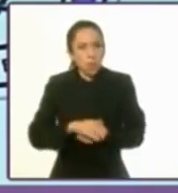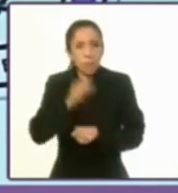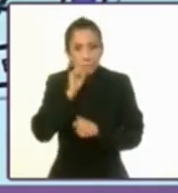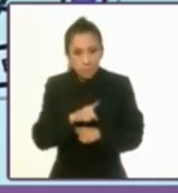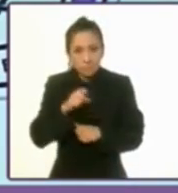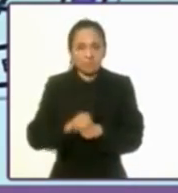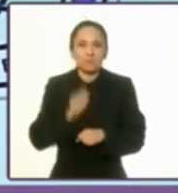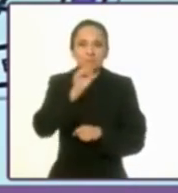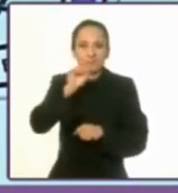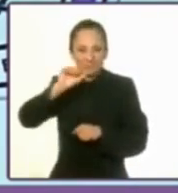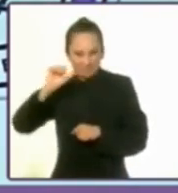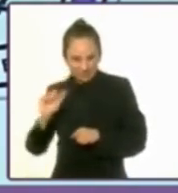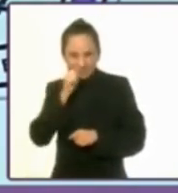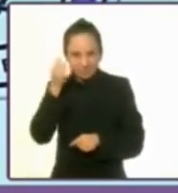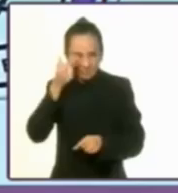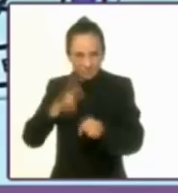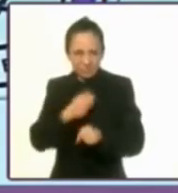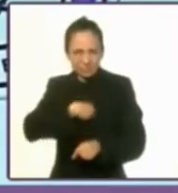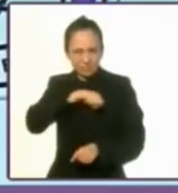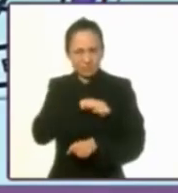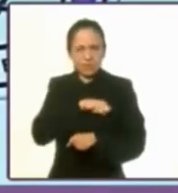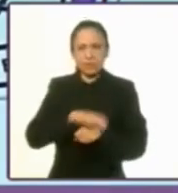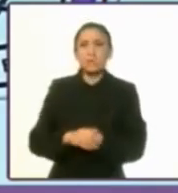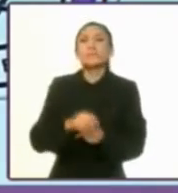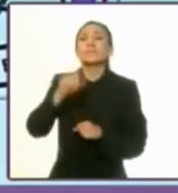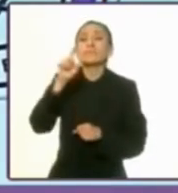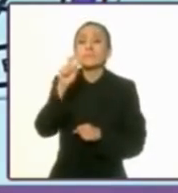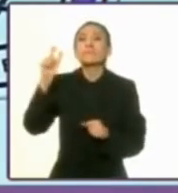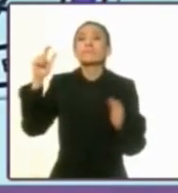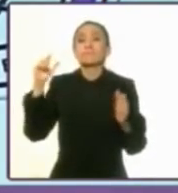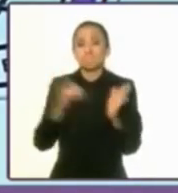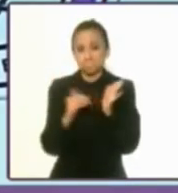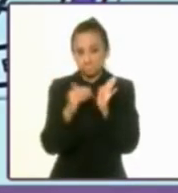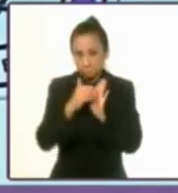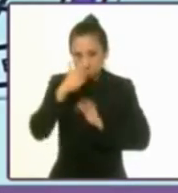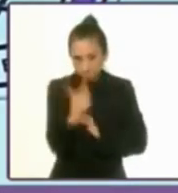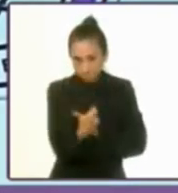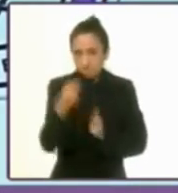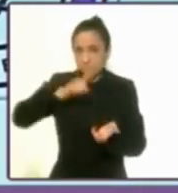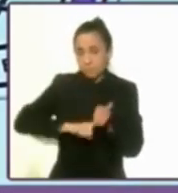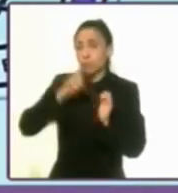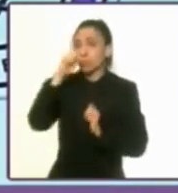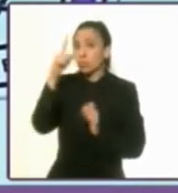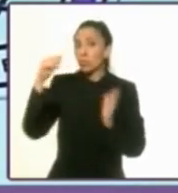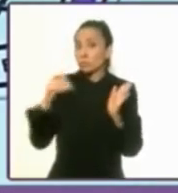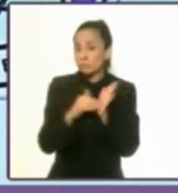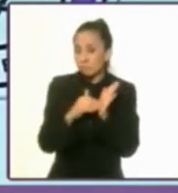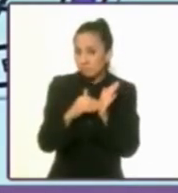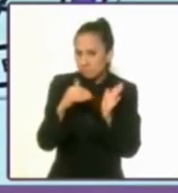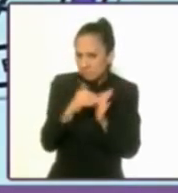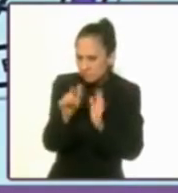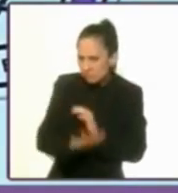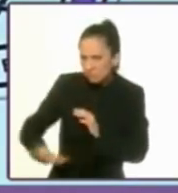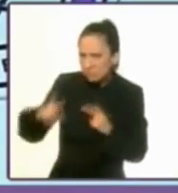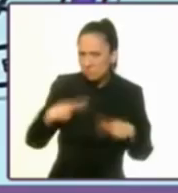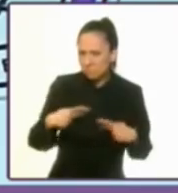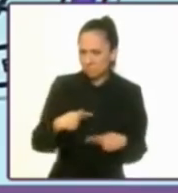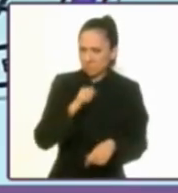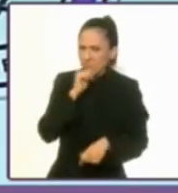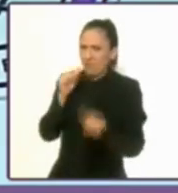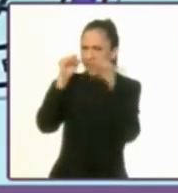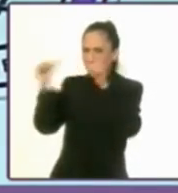de 20 mil millones de pesos y un millón 700 de capitalinos no tengan servicios de salud